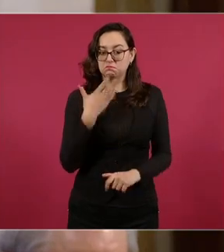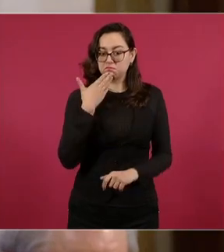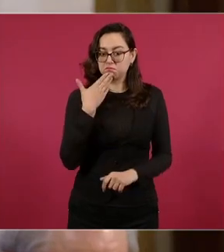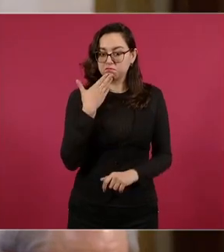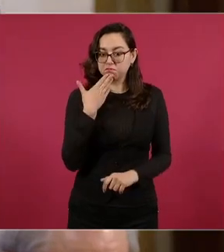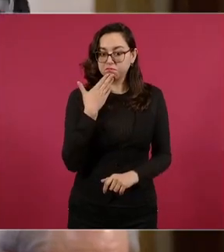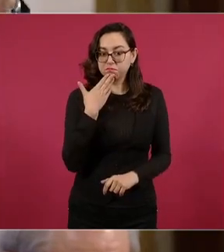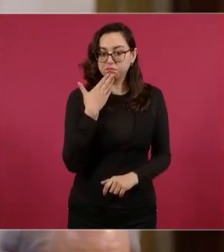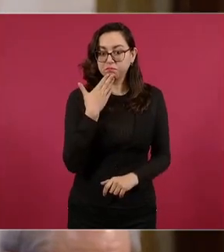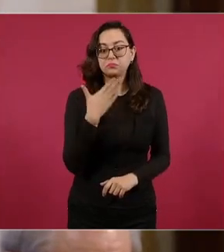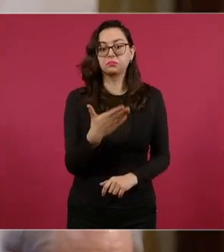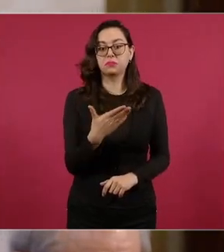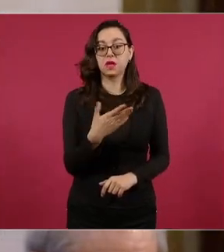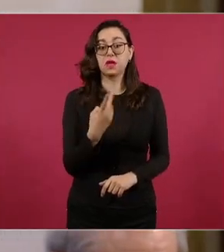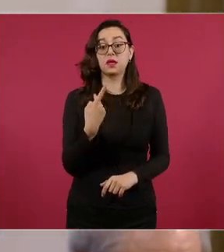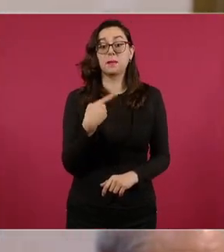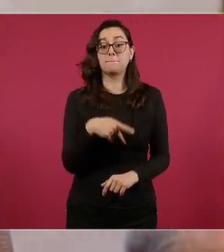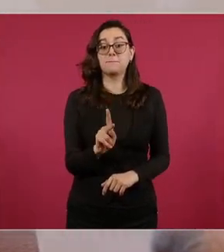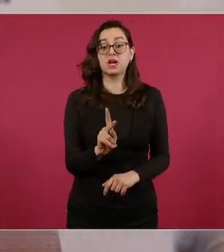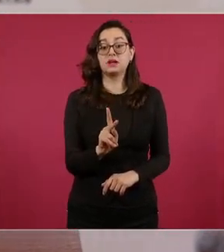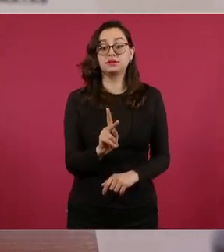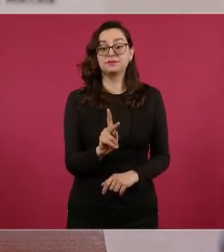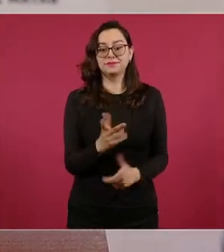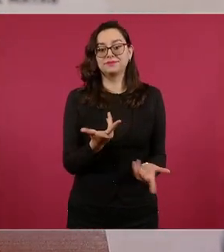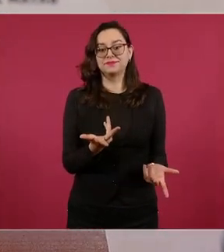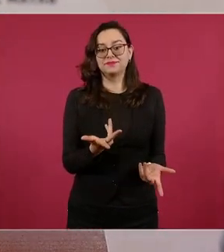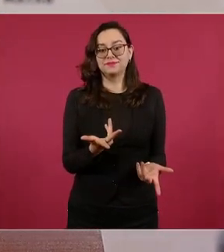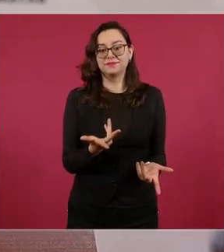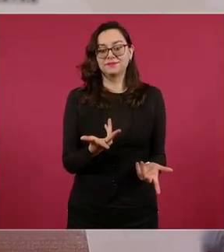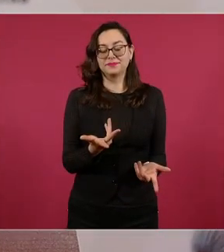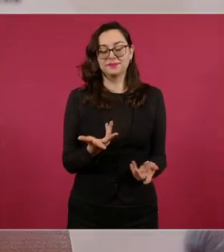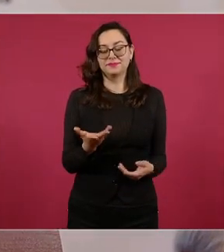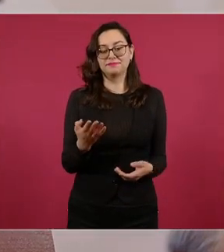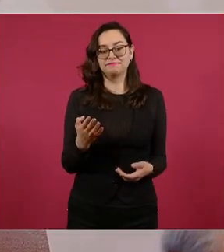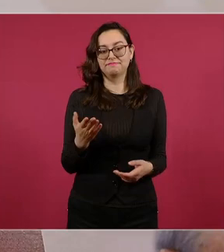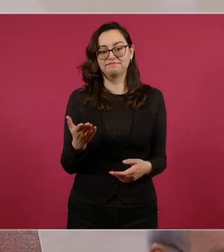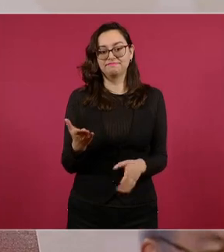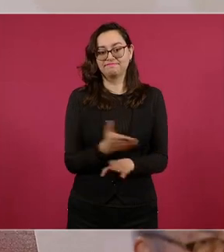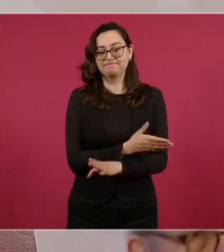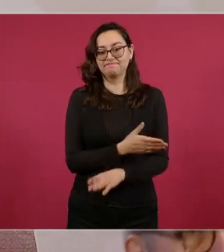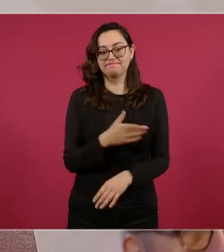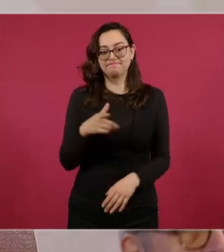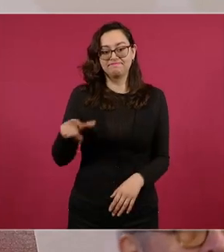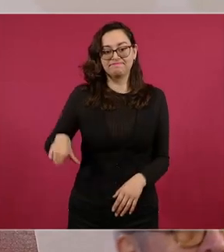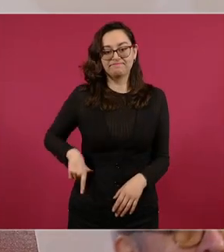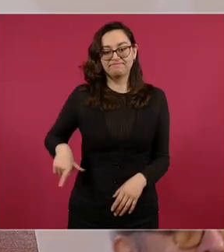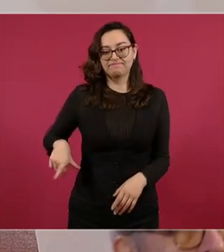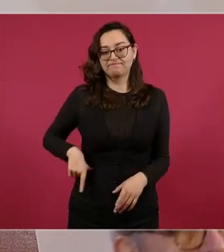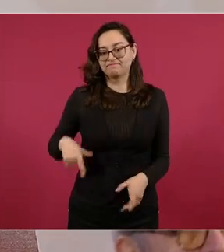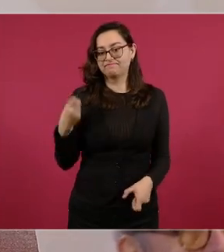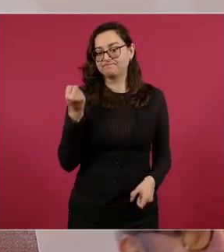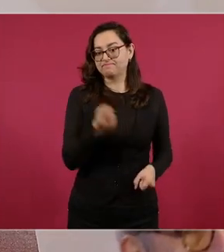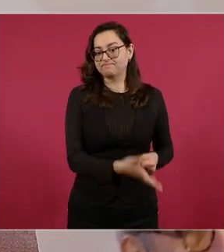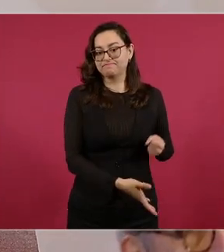al amparo del poder público y se les ha respetado